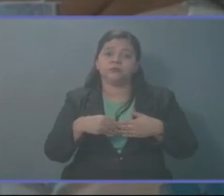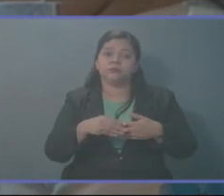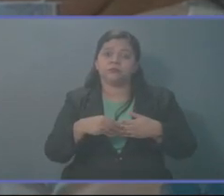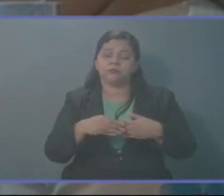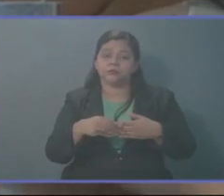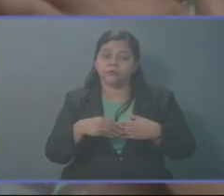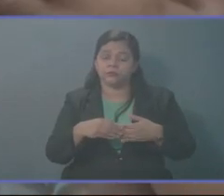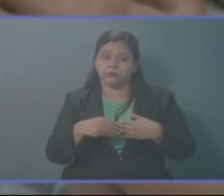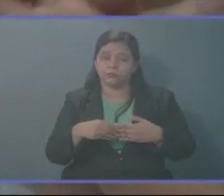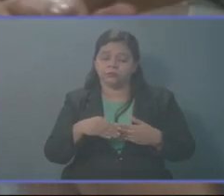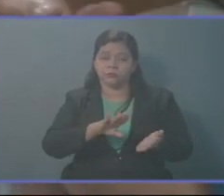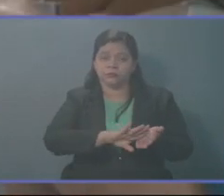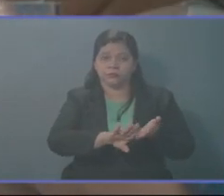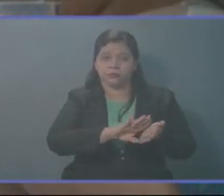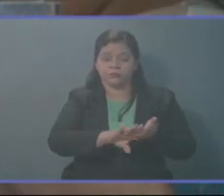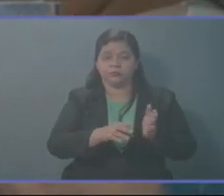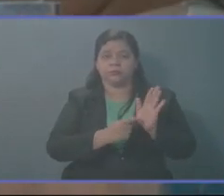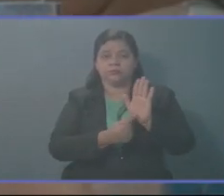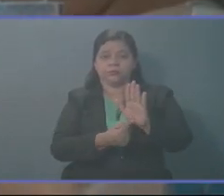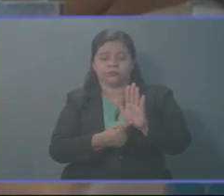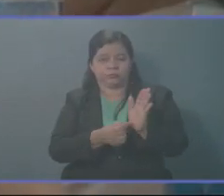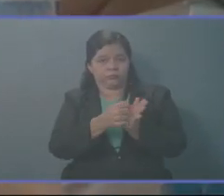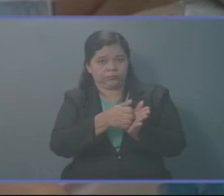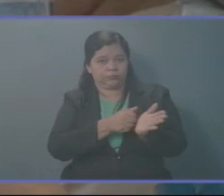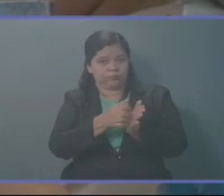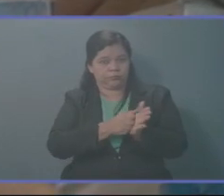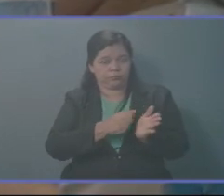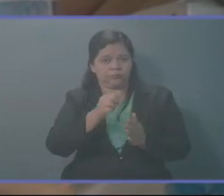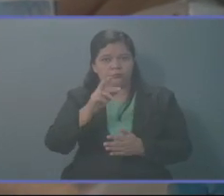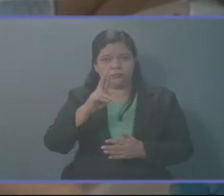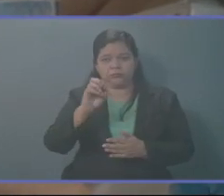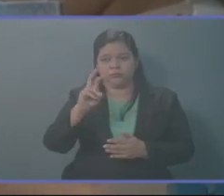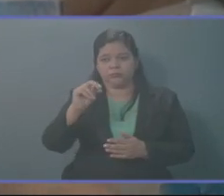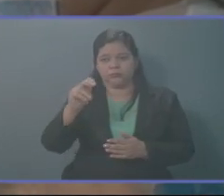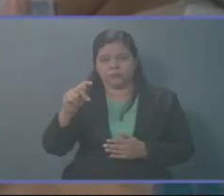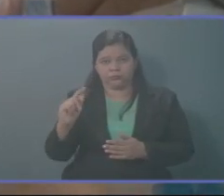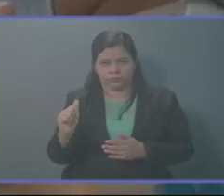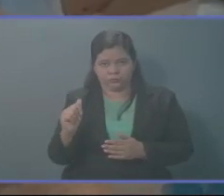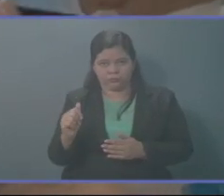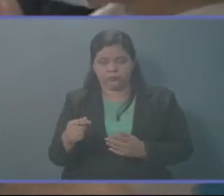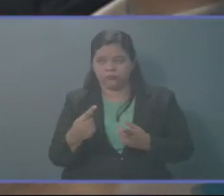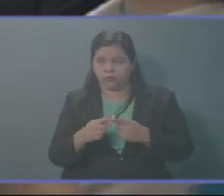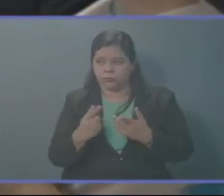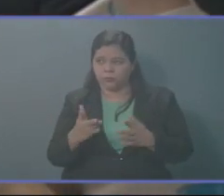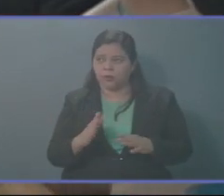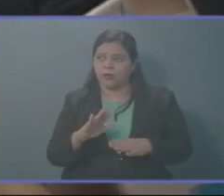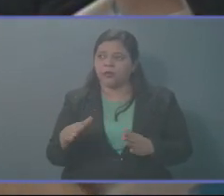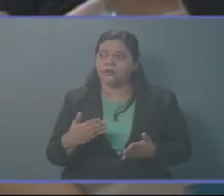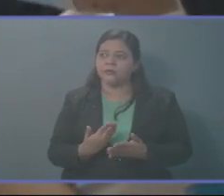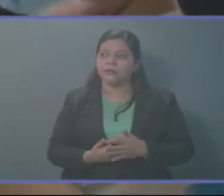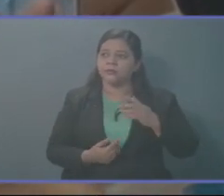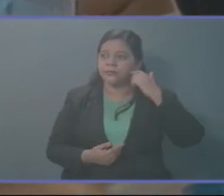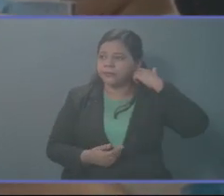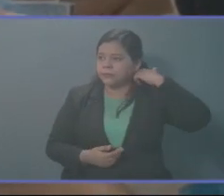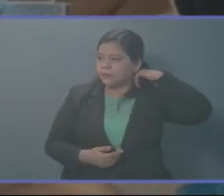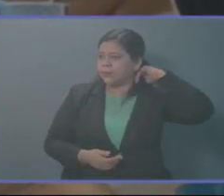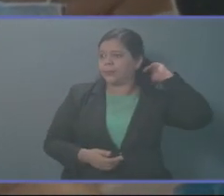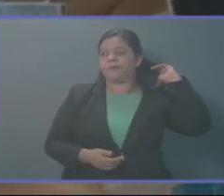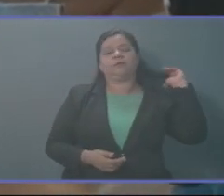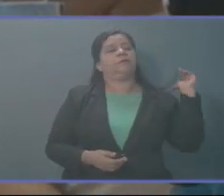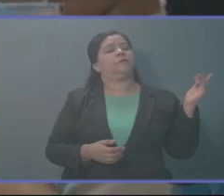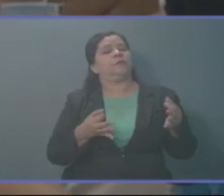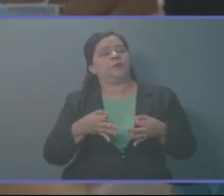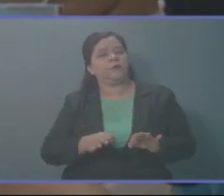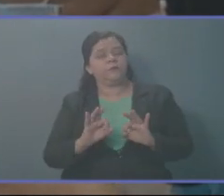flexibilización de los plazos y de los mecanismos de pago,